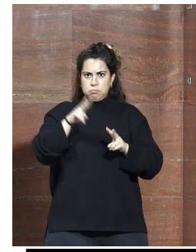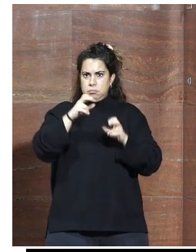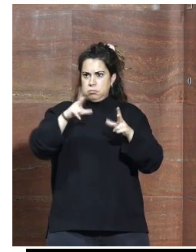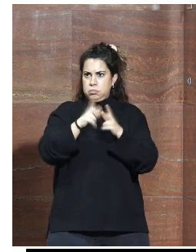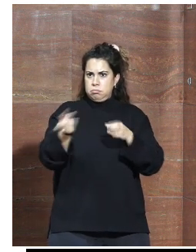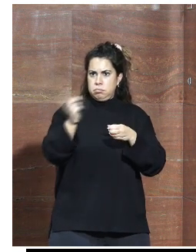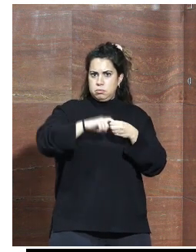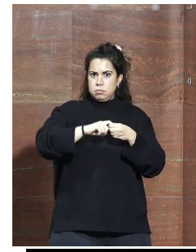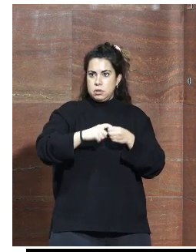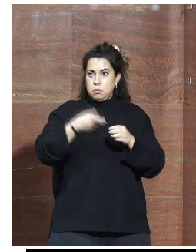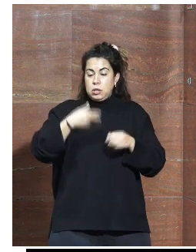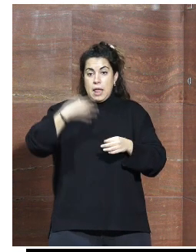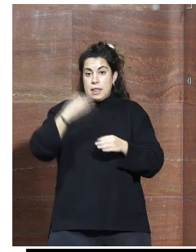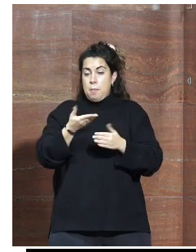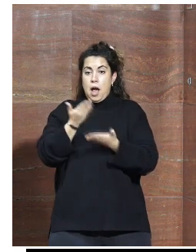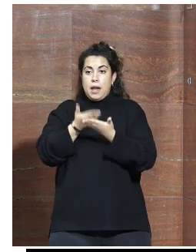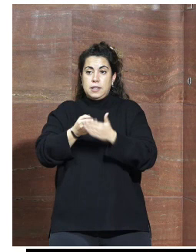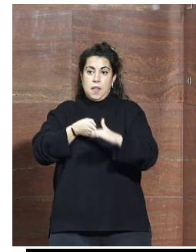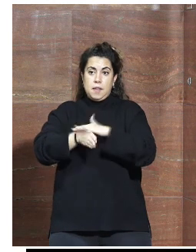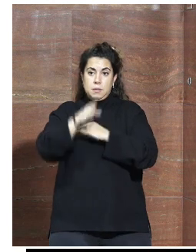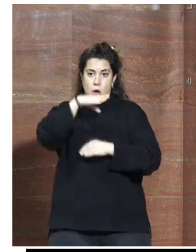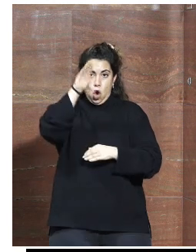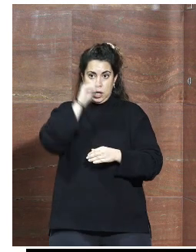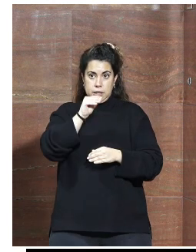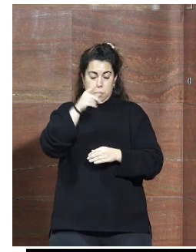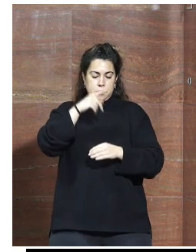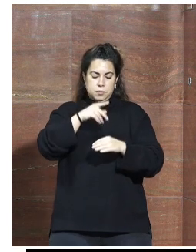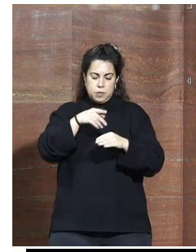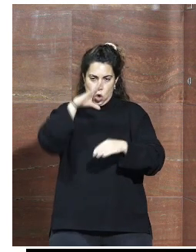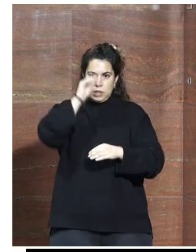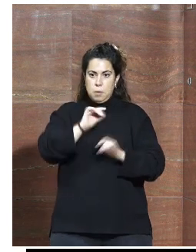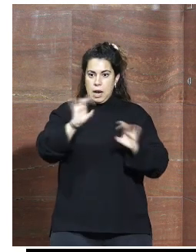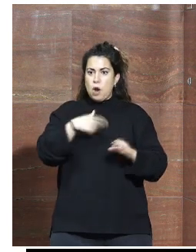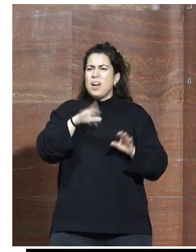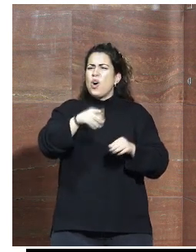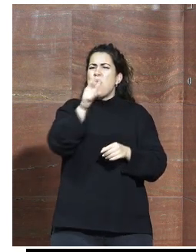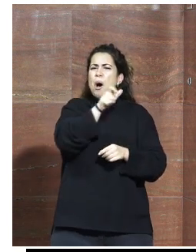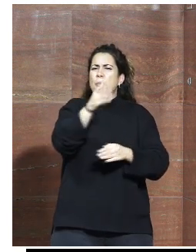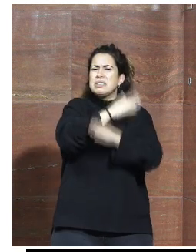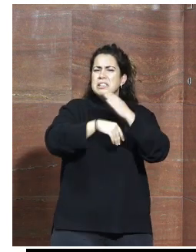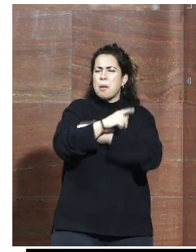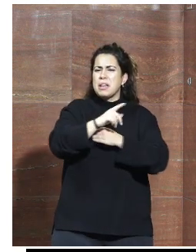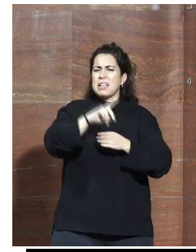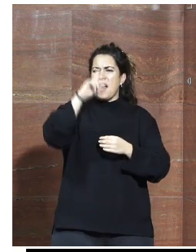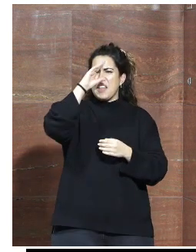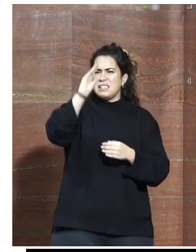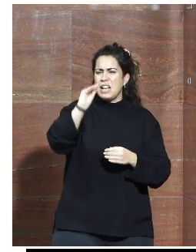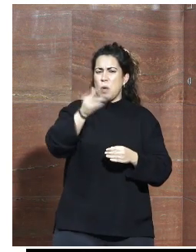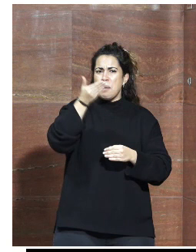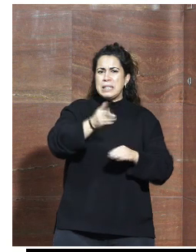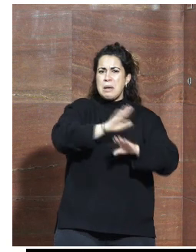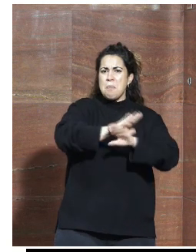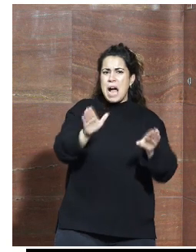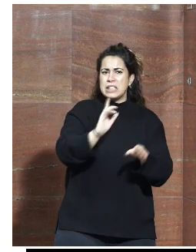fundamental, sin duda, la accesibilidad cognitiva. Pero bueno, no solo para las personas con discapacidad intelectual es importante